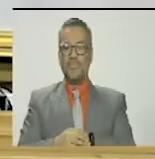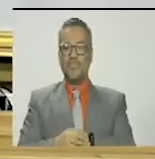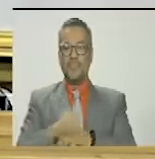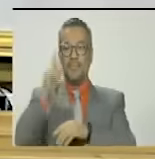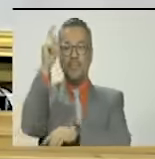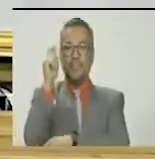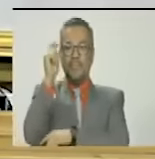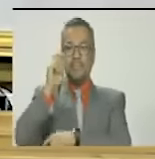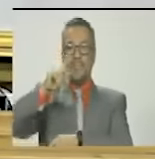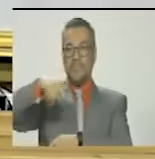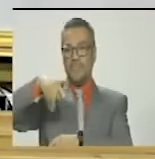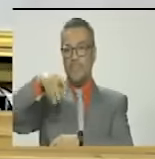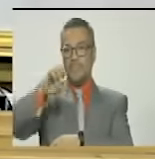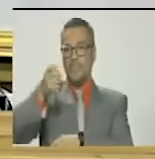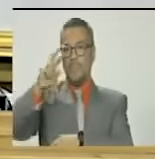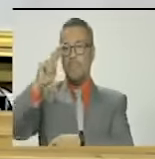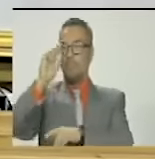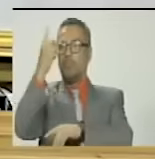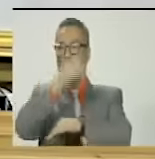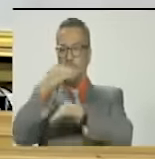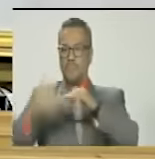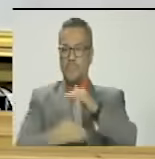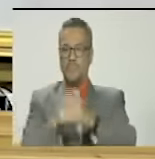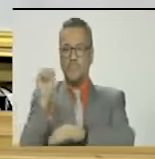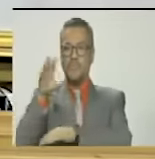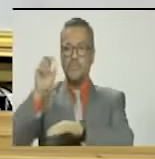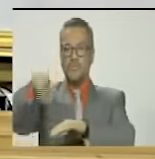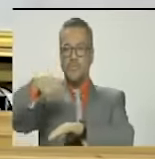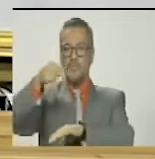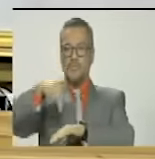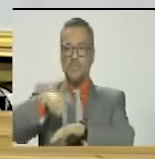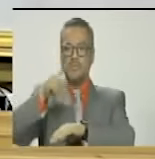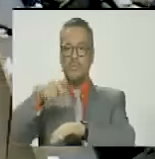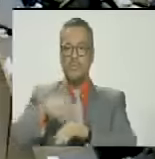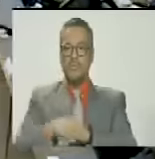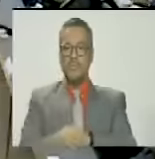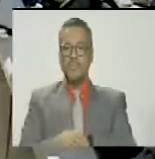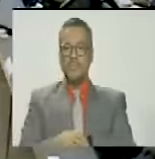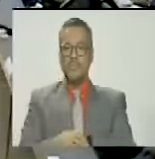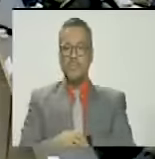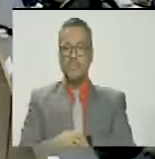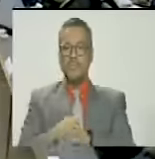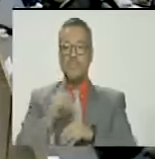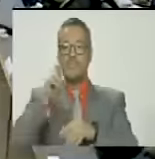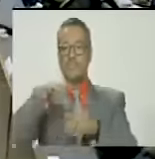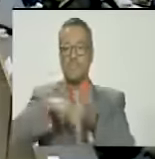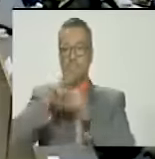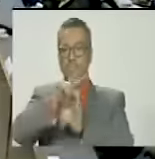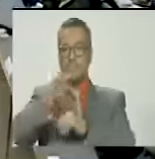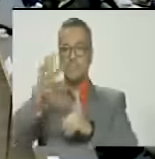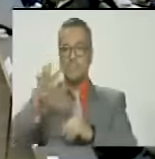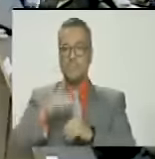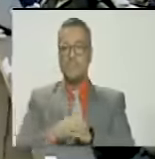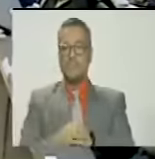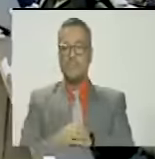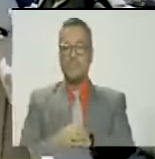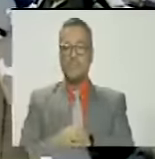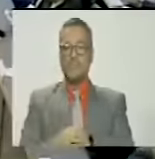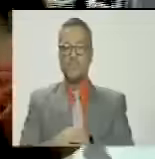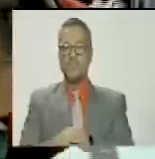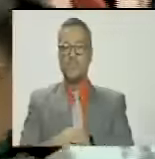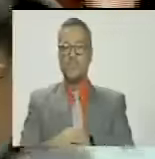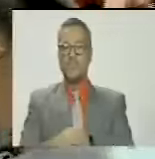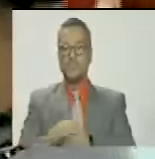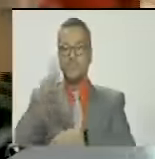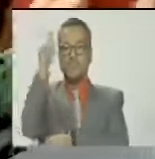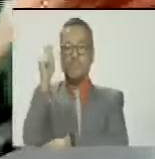al diputado Pedro Infante, primer vicepresidente de la Asamblea Nacional en el periodo 2024.